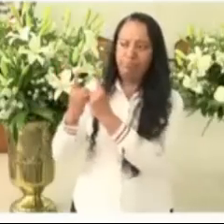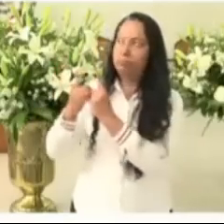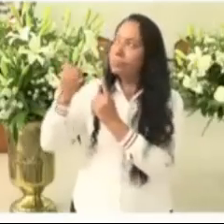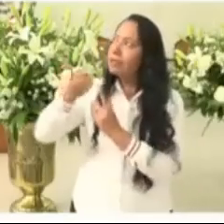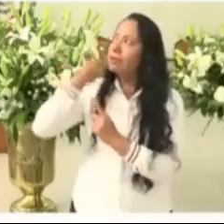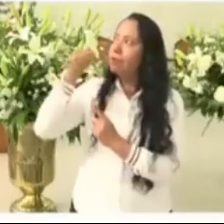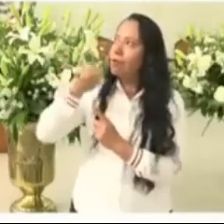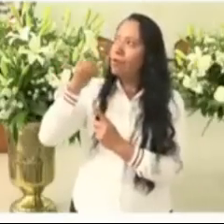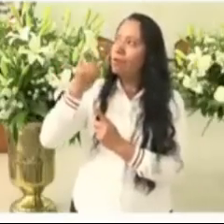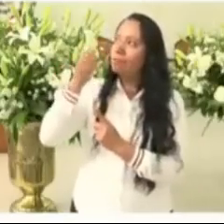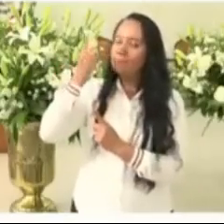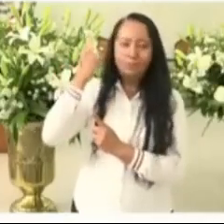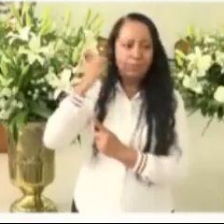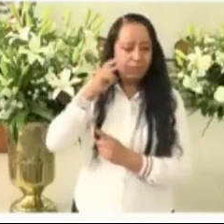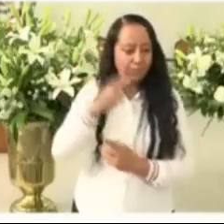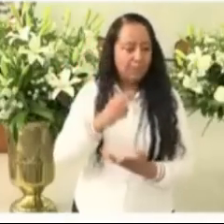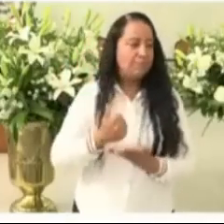altar.